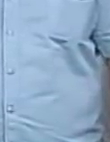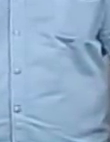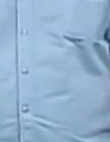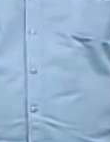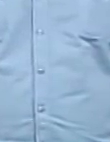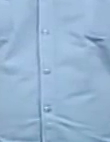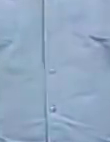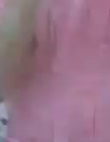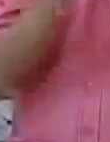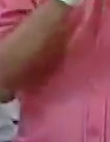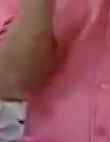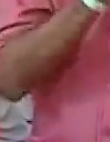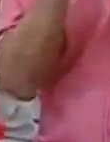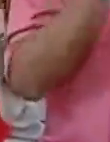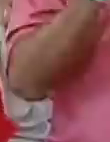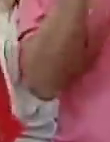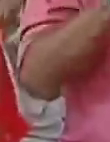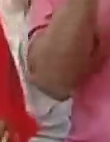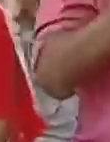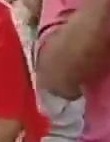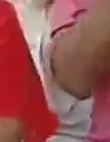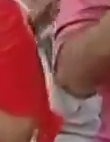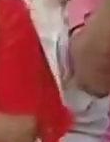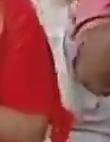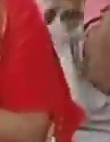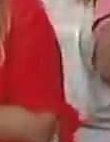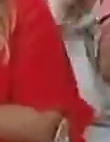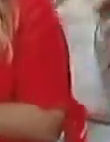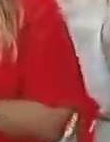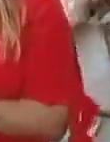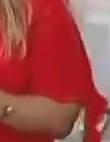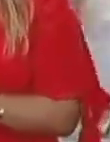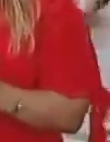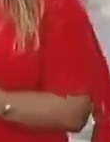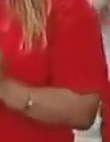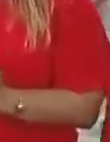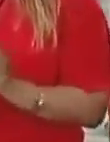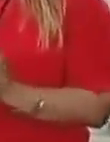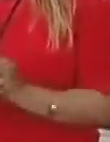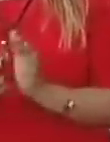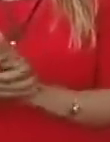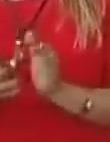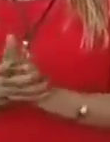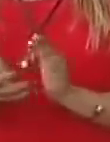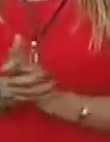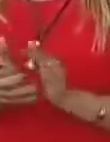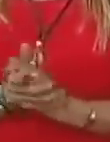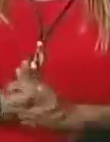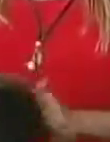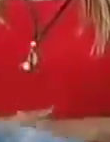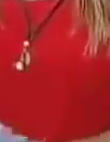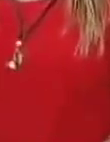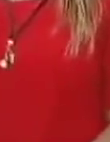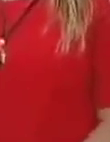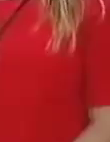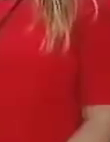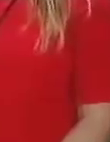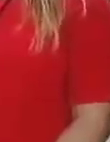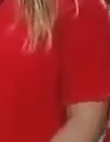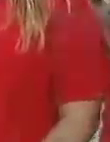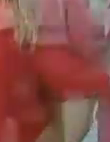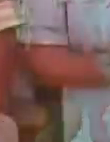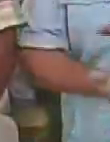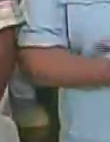parar. Viva la música del Tuy, el golpe tuyero. Es el único golpe que aceptamos, el golpe